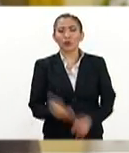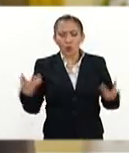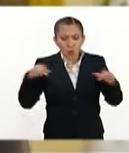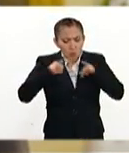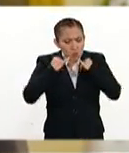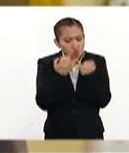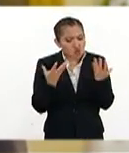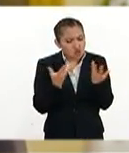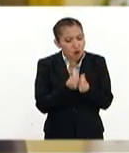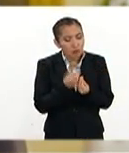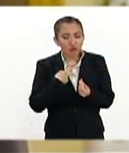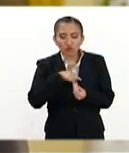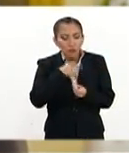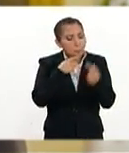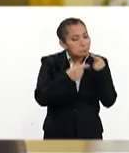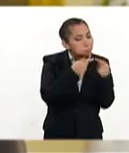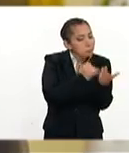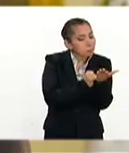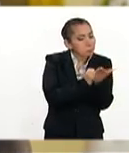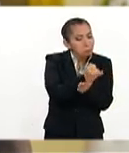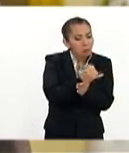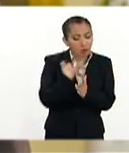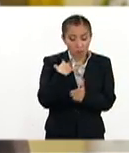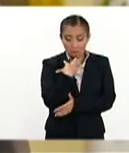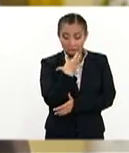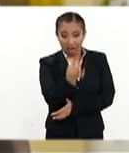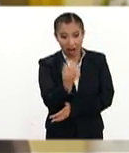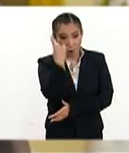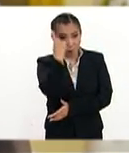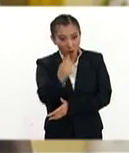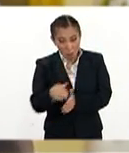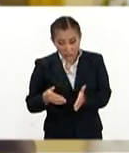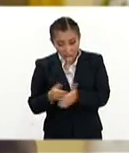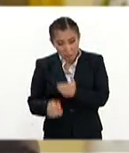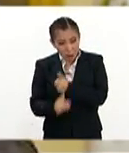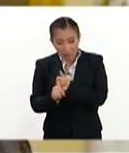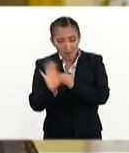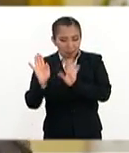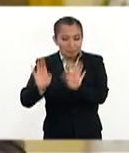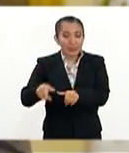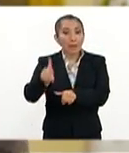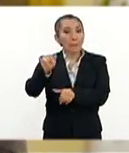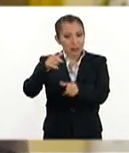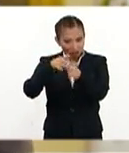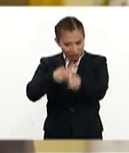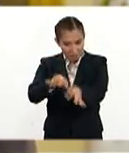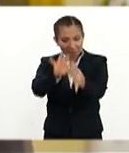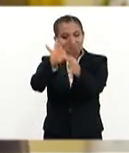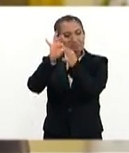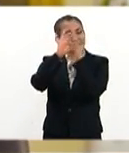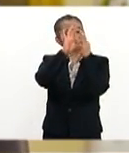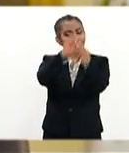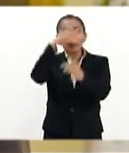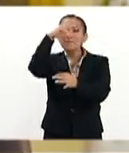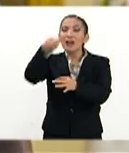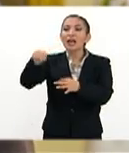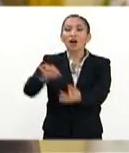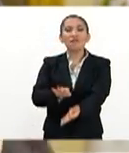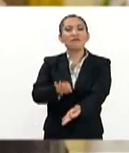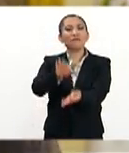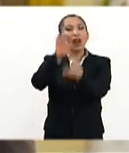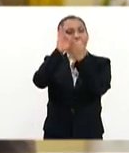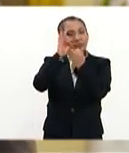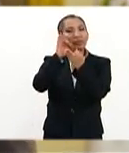Juntos tomamos la decisión de no convertirnos en un obstáculo para que el PAN se mantenga unido y México al